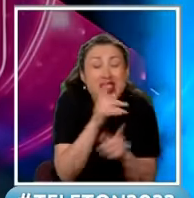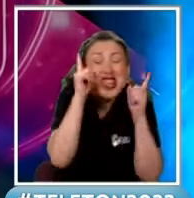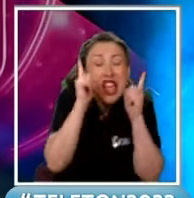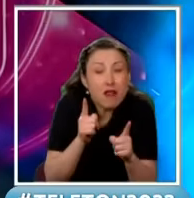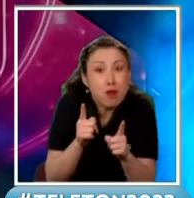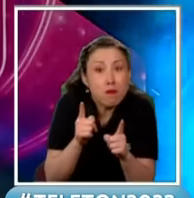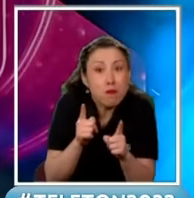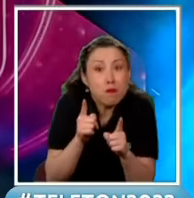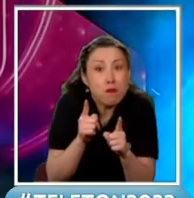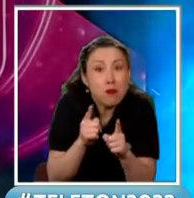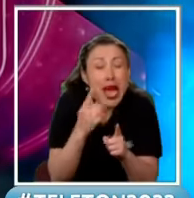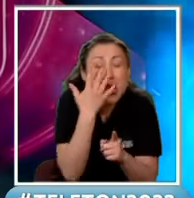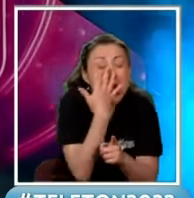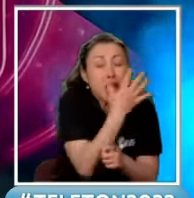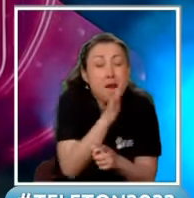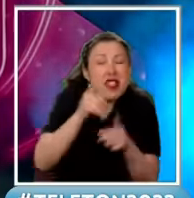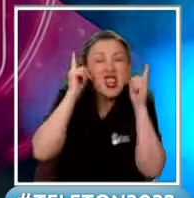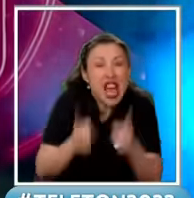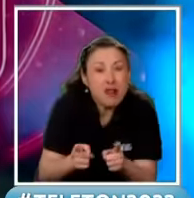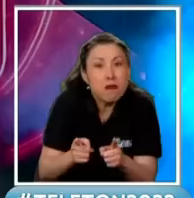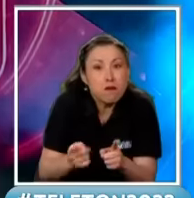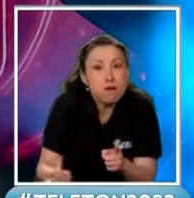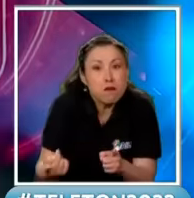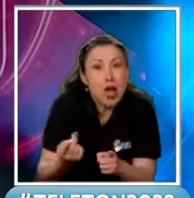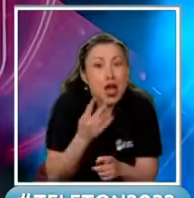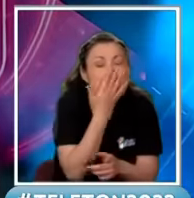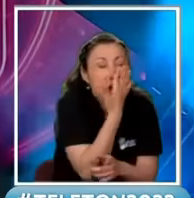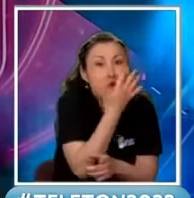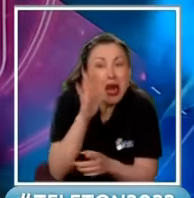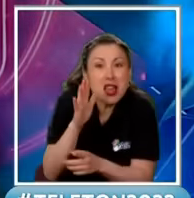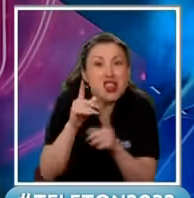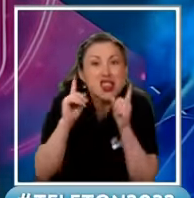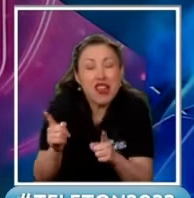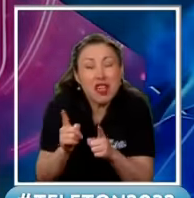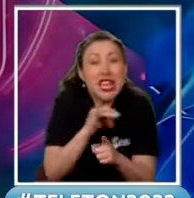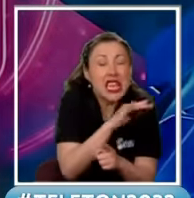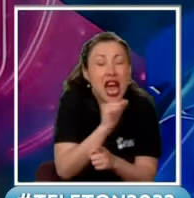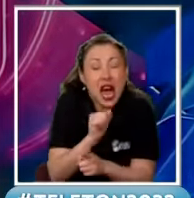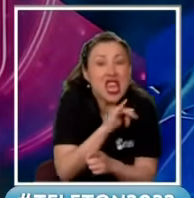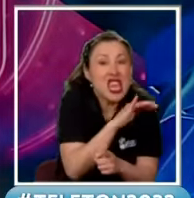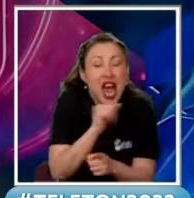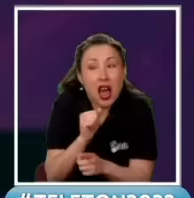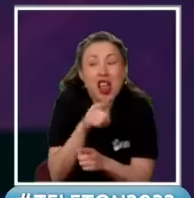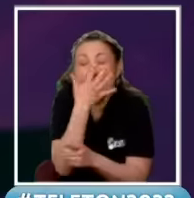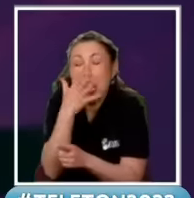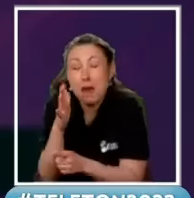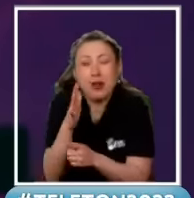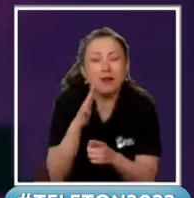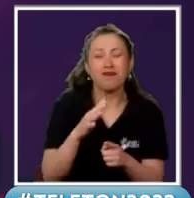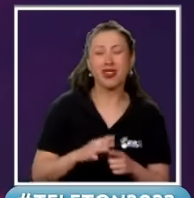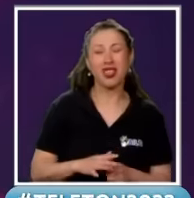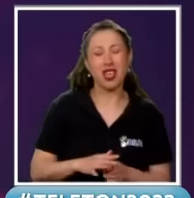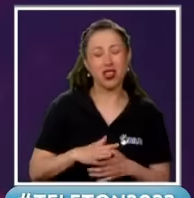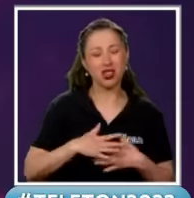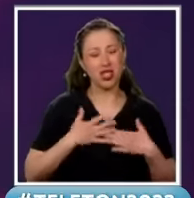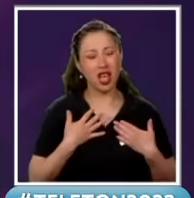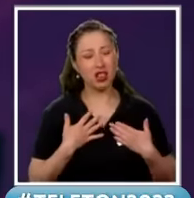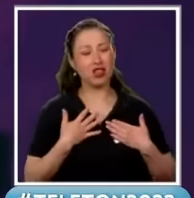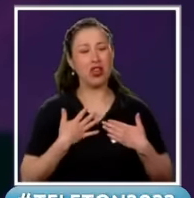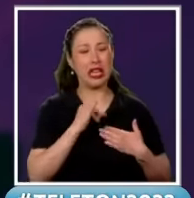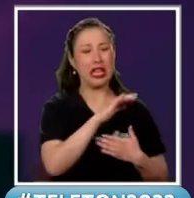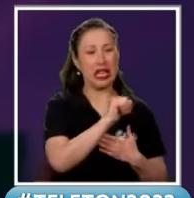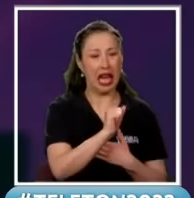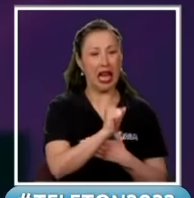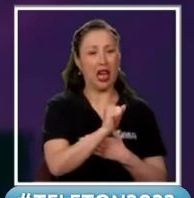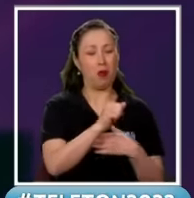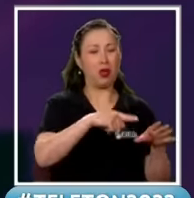IA Stefan Kramer. IA Stefan. Pero yo no quería. Porque siento que la inteligencia artificial viene a